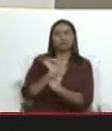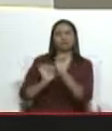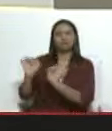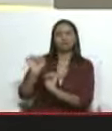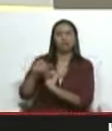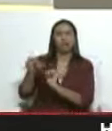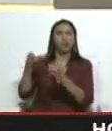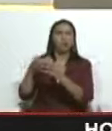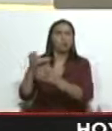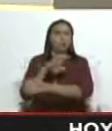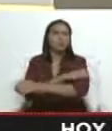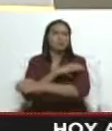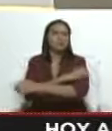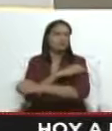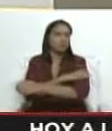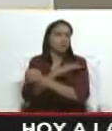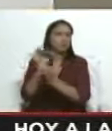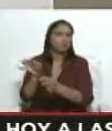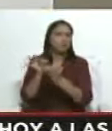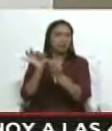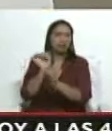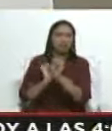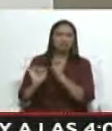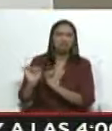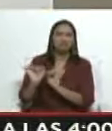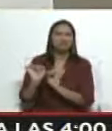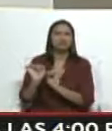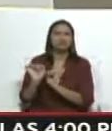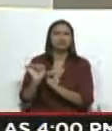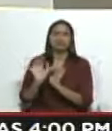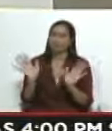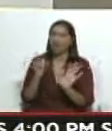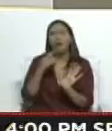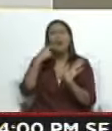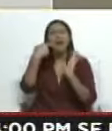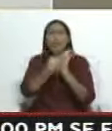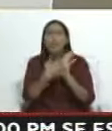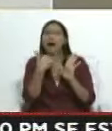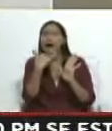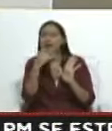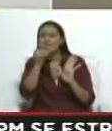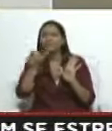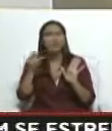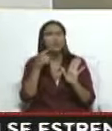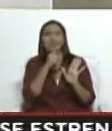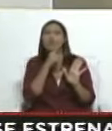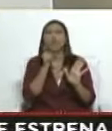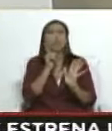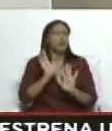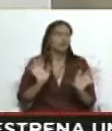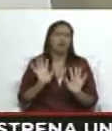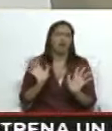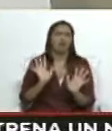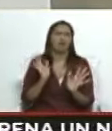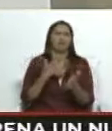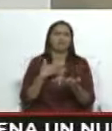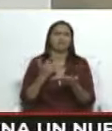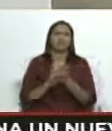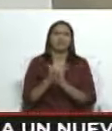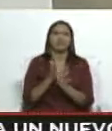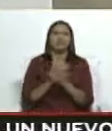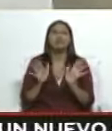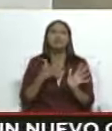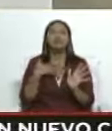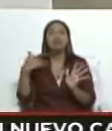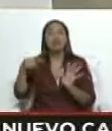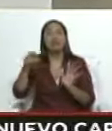ultraderecha, que representa, ustedes saben quién, no lo vamos a nombrar, que nos quiere vender como que el liberalismo económico, el liberalismo